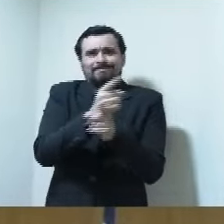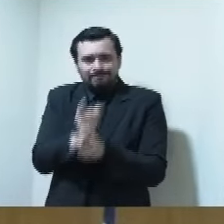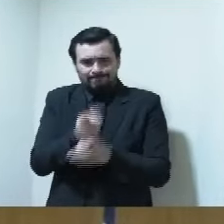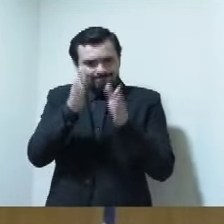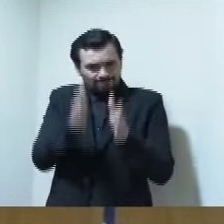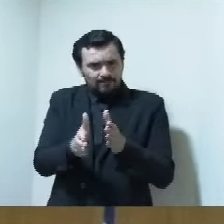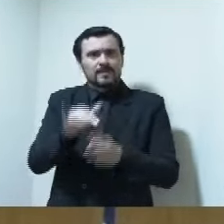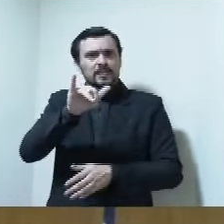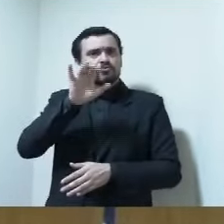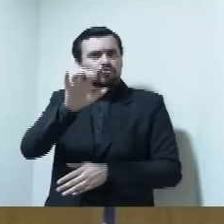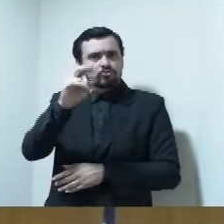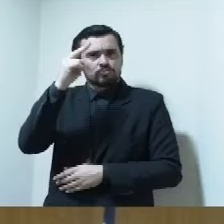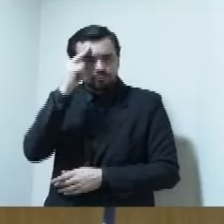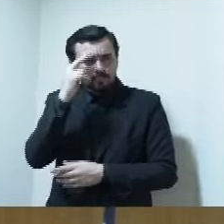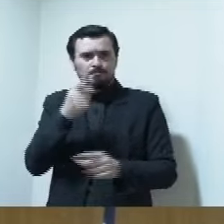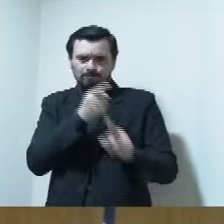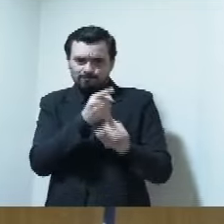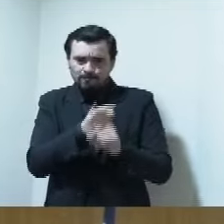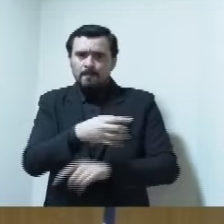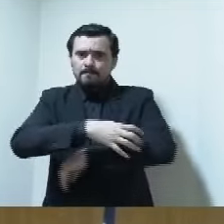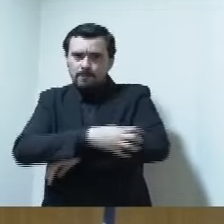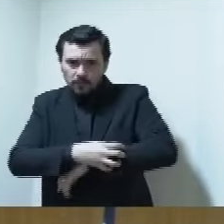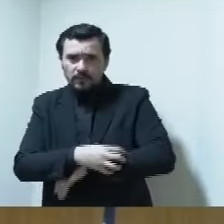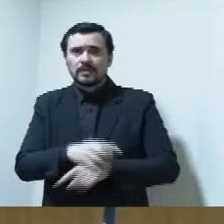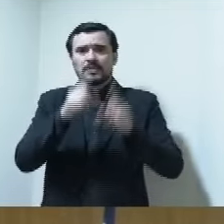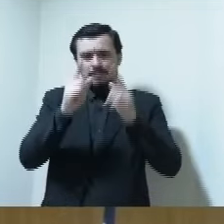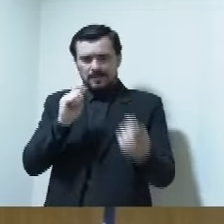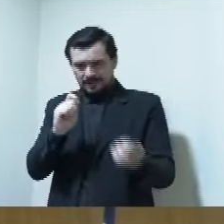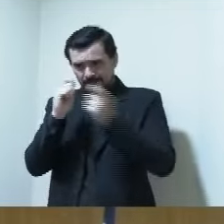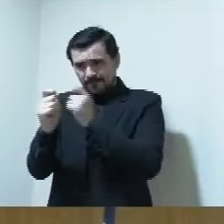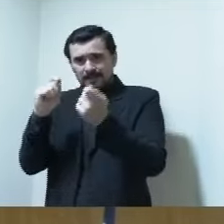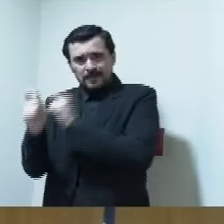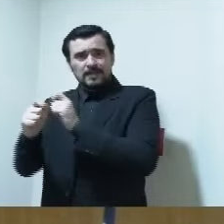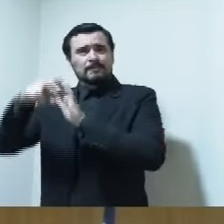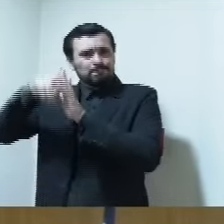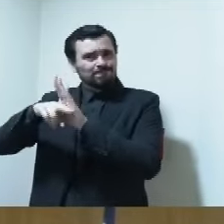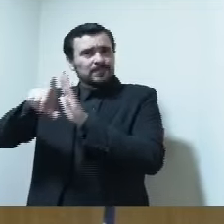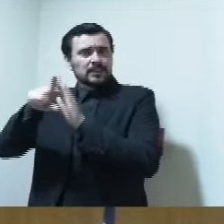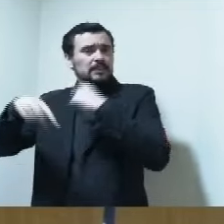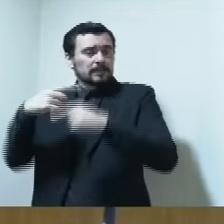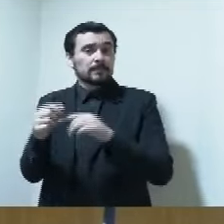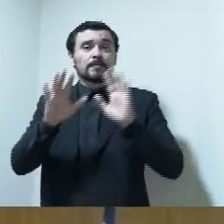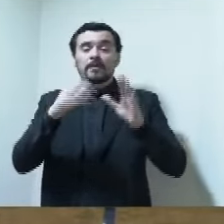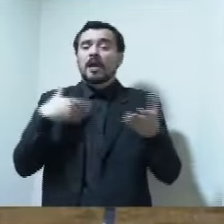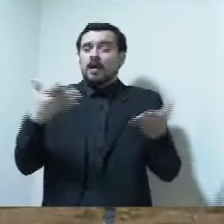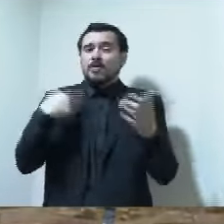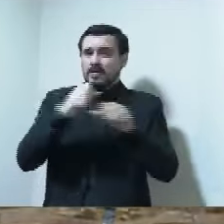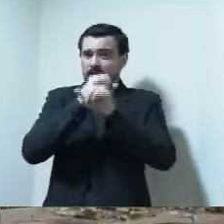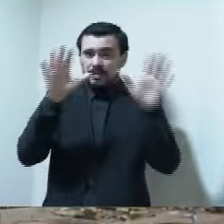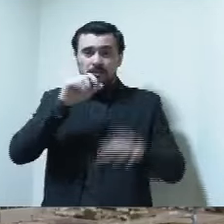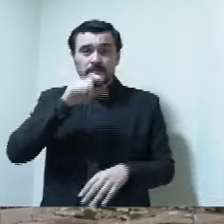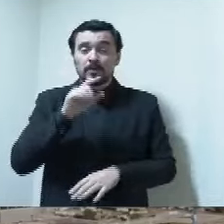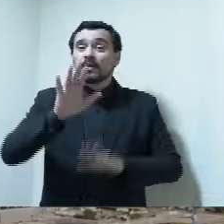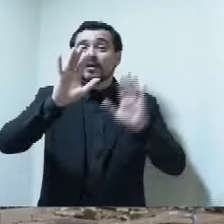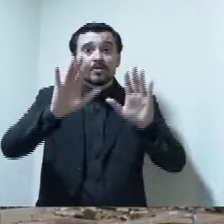institucional, lucha contra la pobreza y encarar las grandes reformas que todavía nos faltan. Y aquí quiero ser claro,